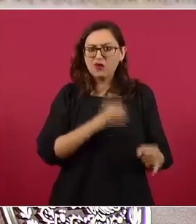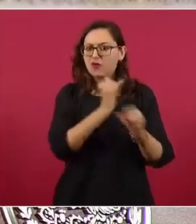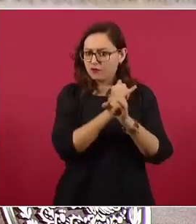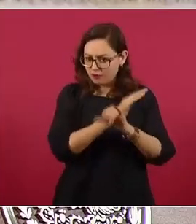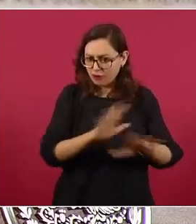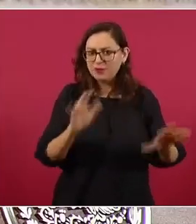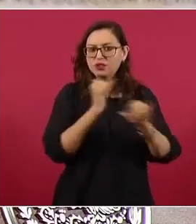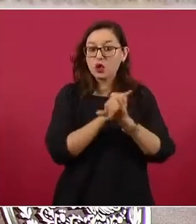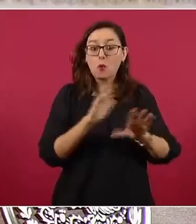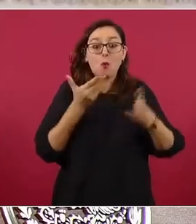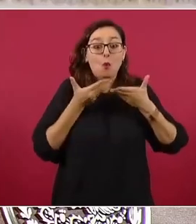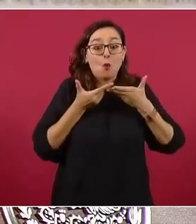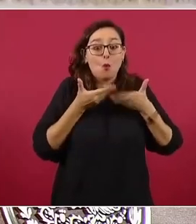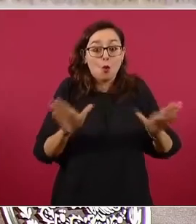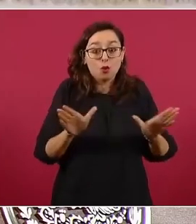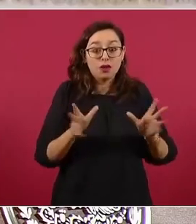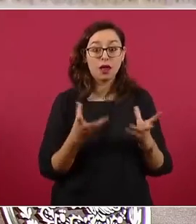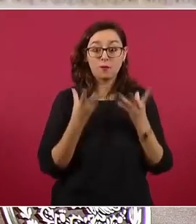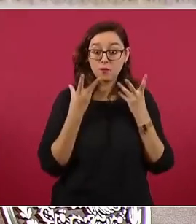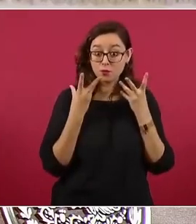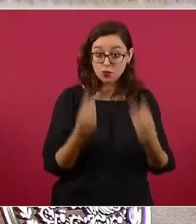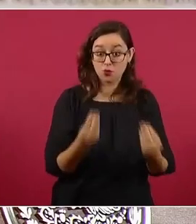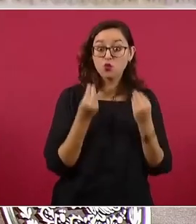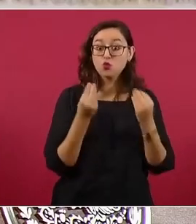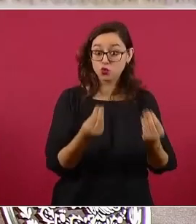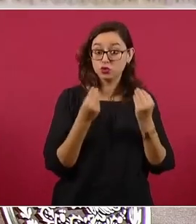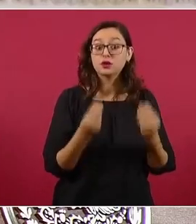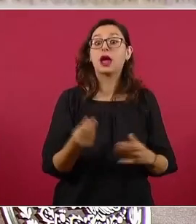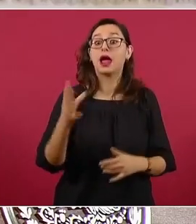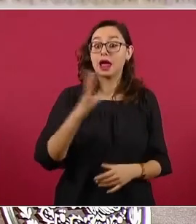incluso con el riesgo de ser criticados,